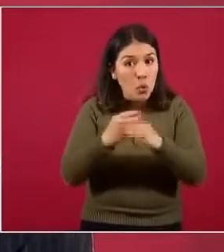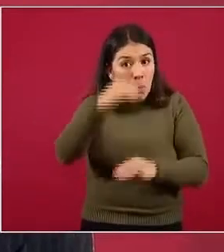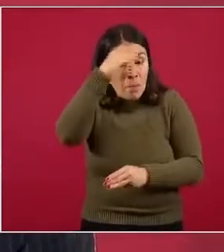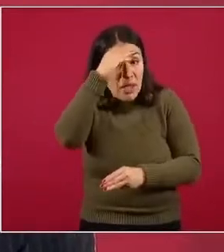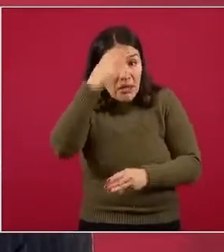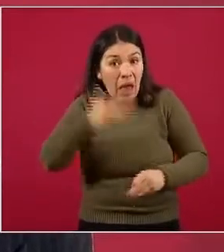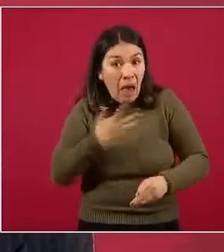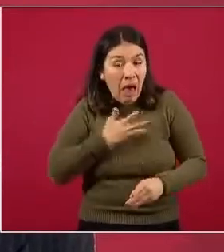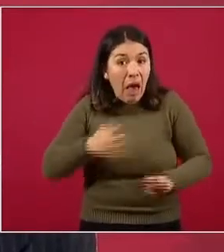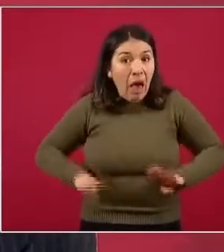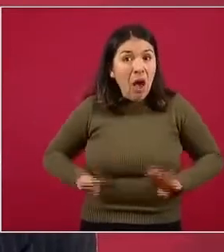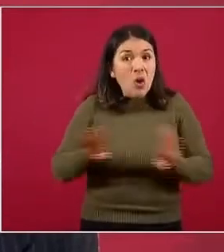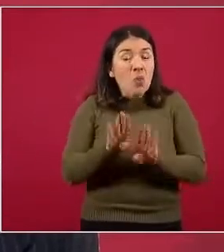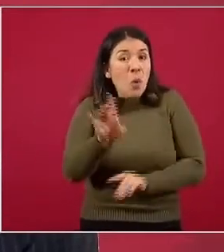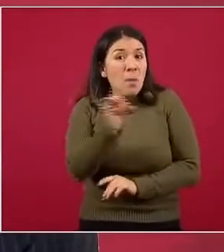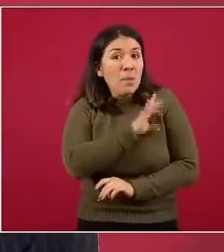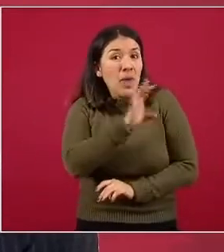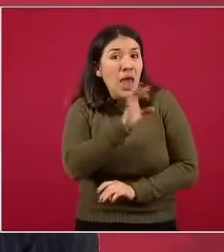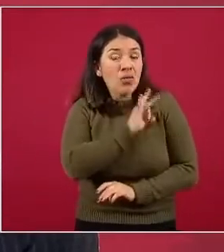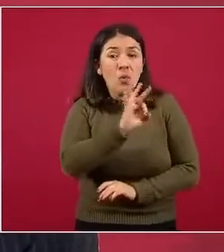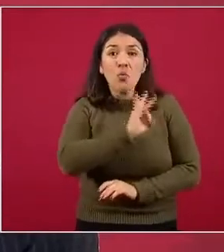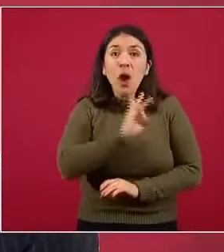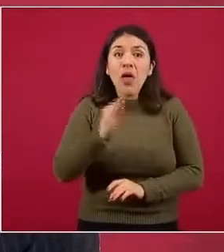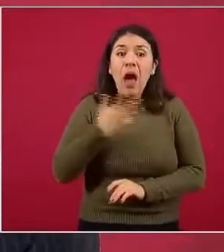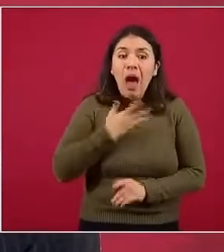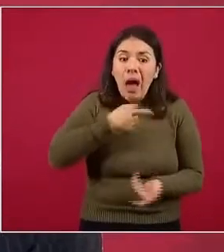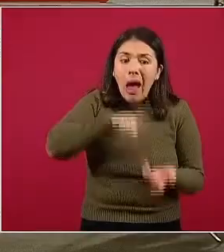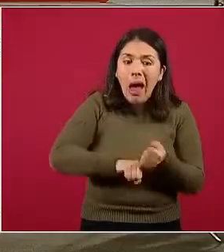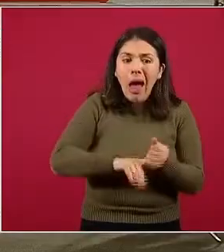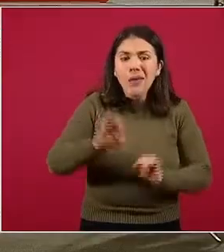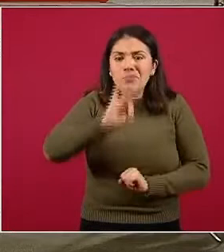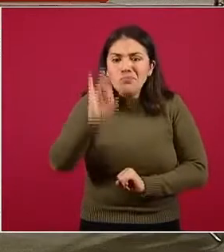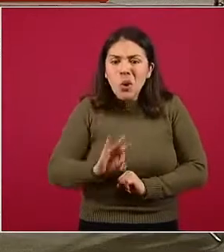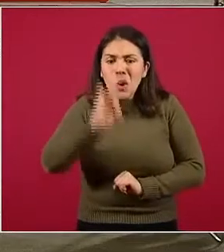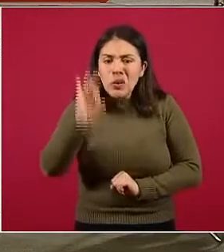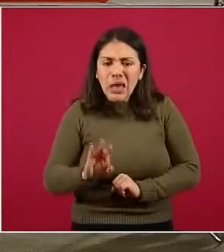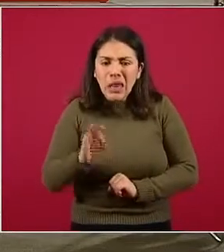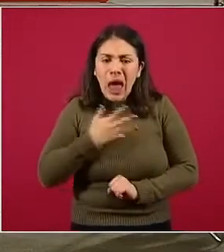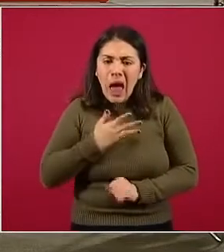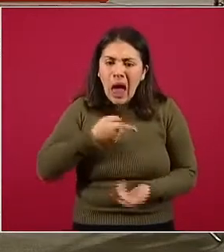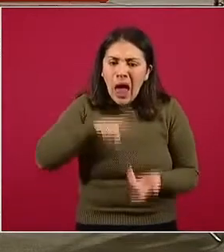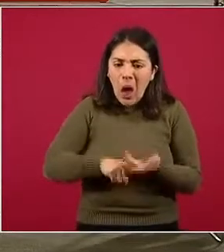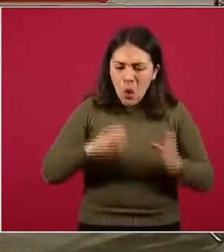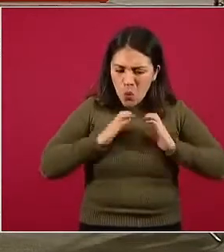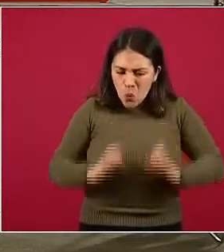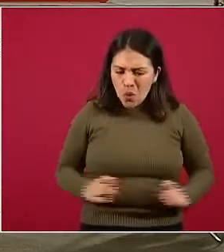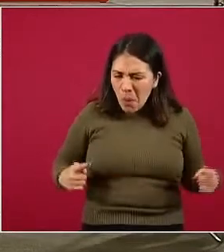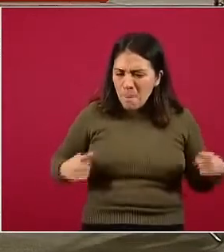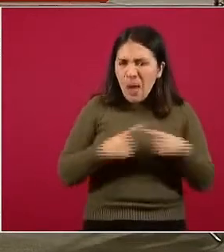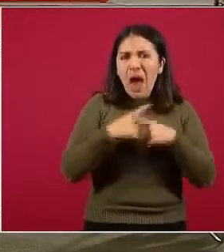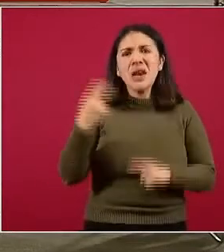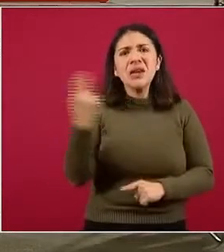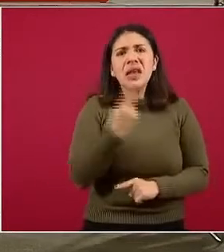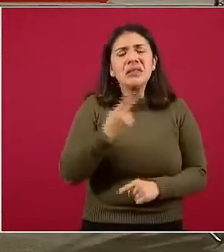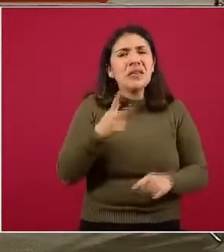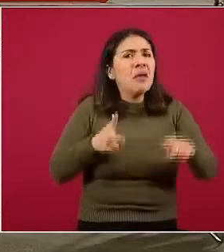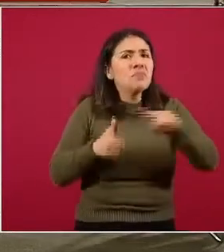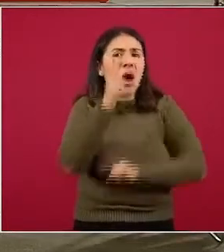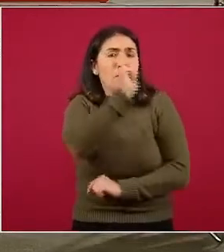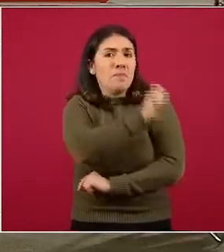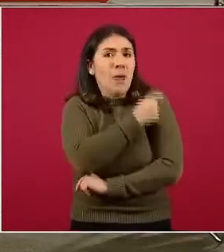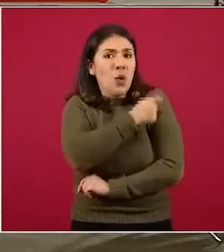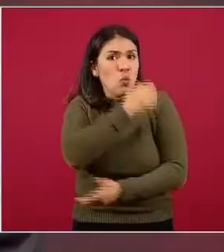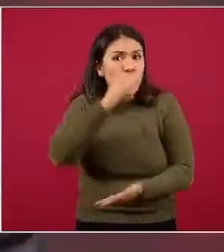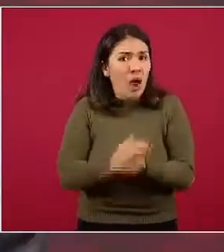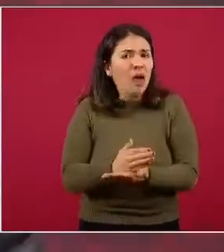en donde haya un temor de que se vaya a presentar cierto porcentaje de reacciones secundarias que requiriera suspender la vacunación,